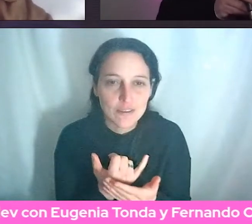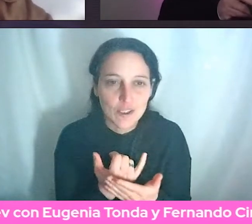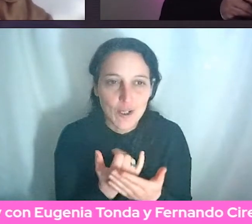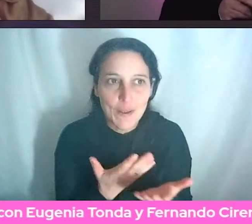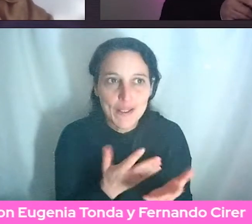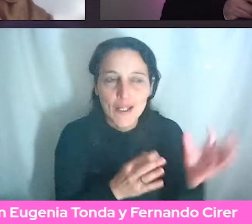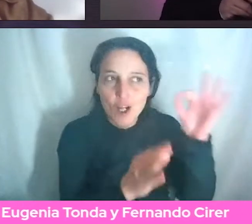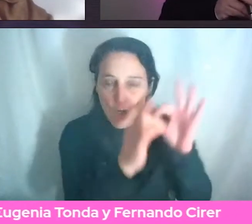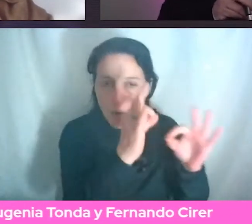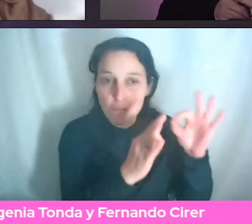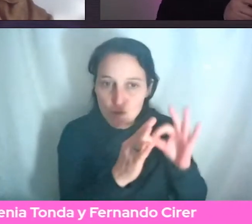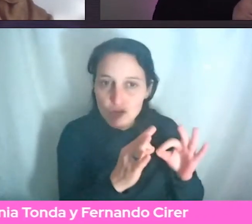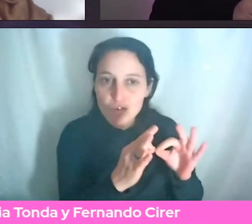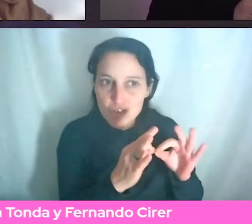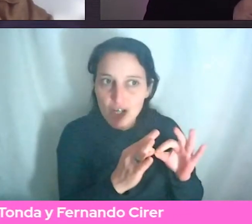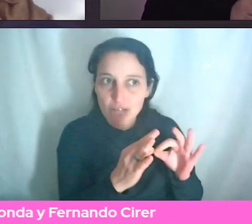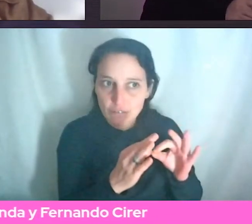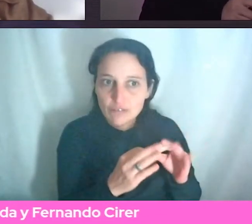escalar rápidamente.